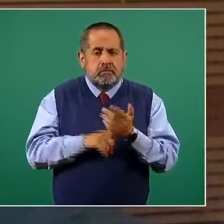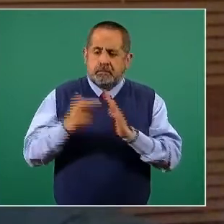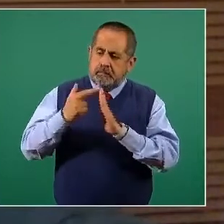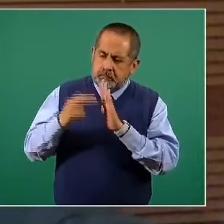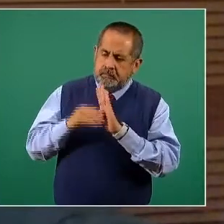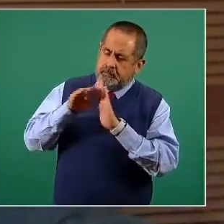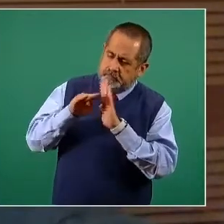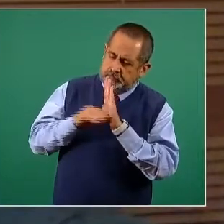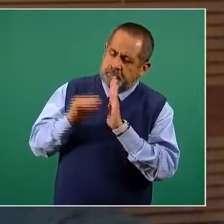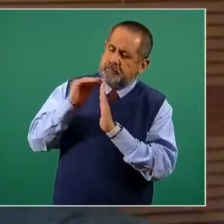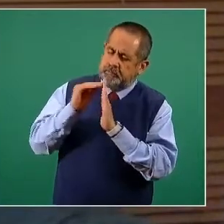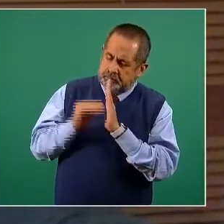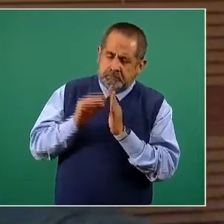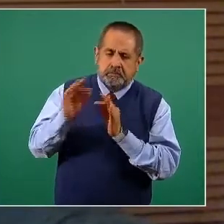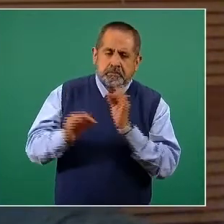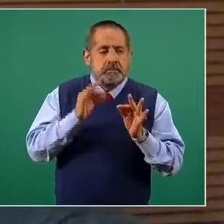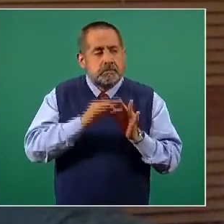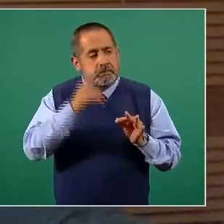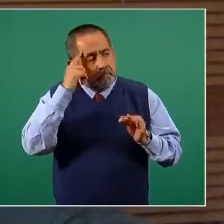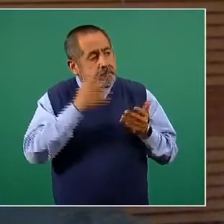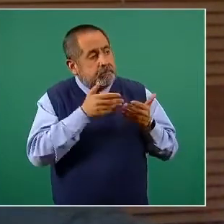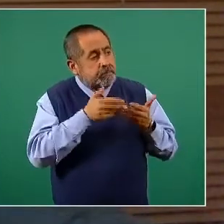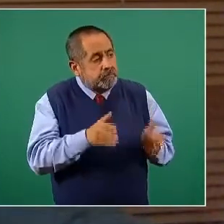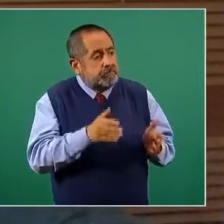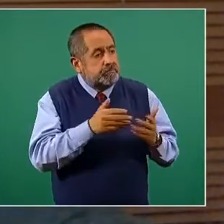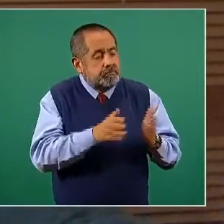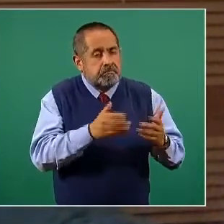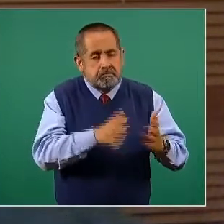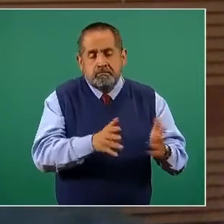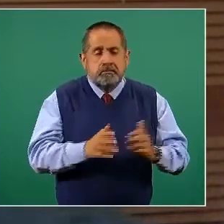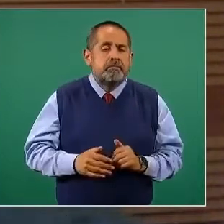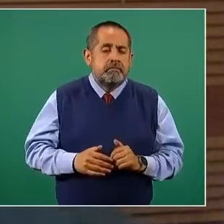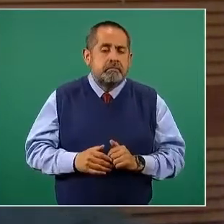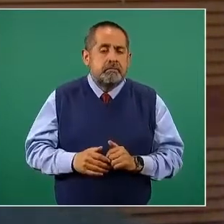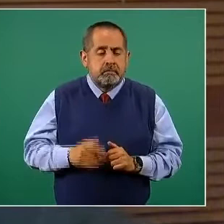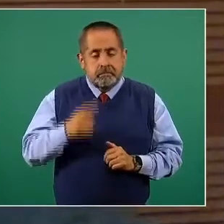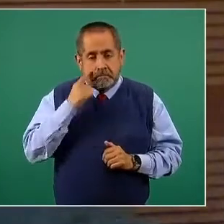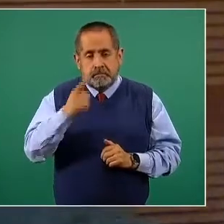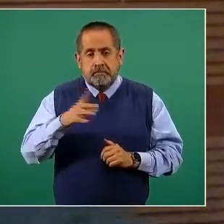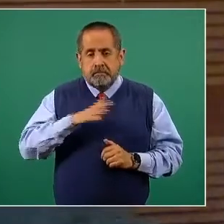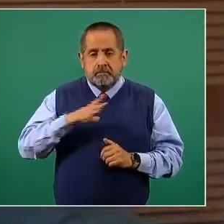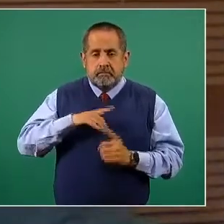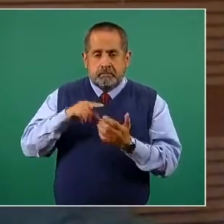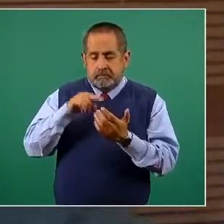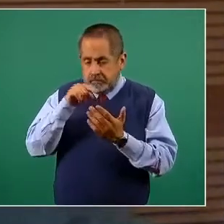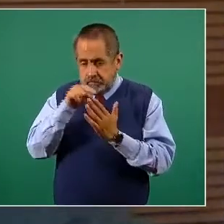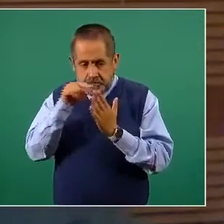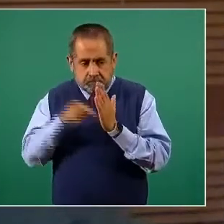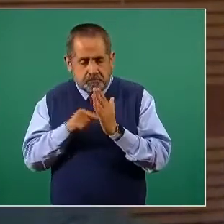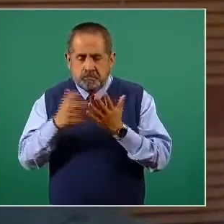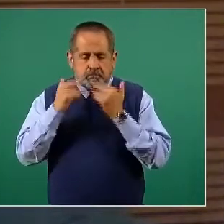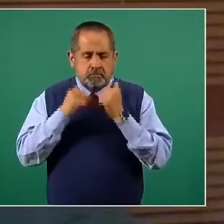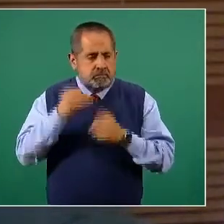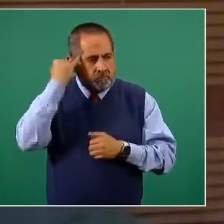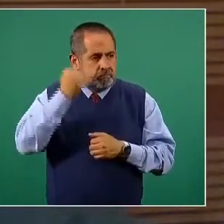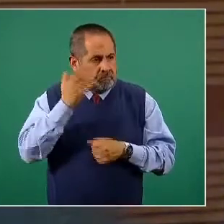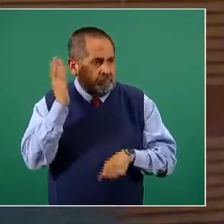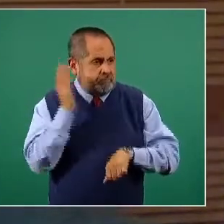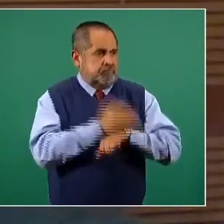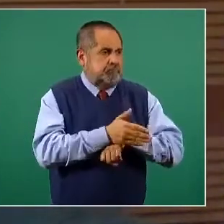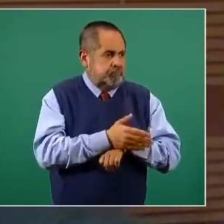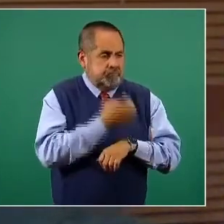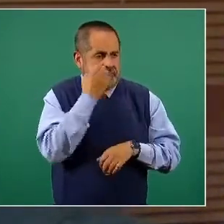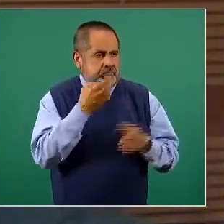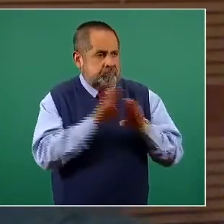protocolos específicos que permitan una apertura. En general hay una política de sanción hacia el cierre de